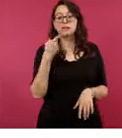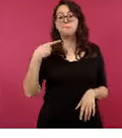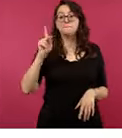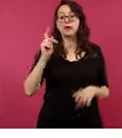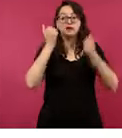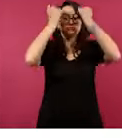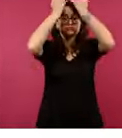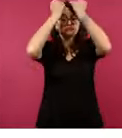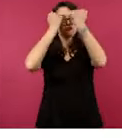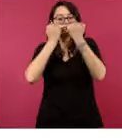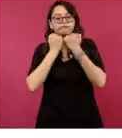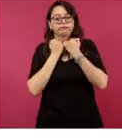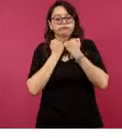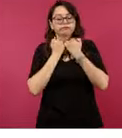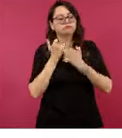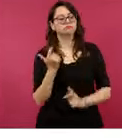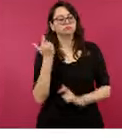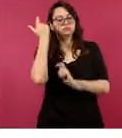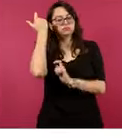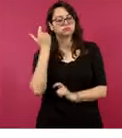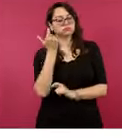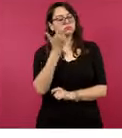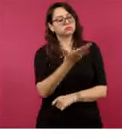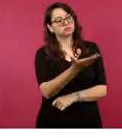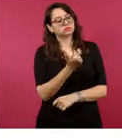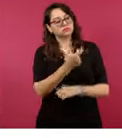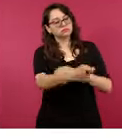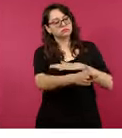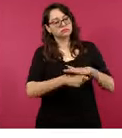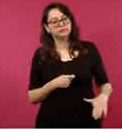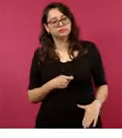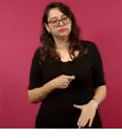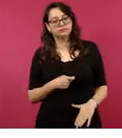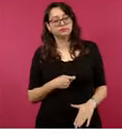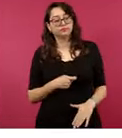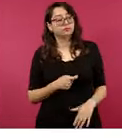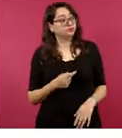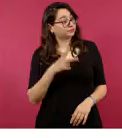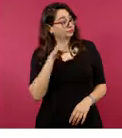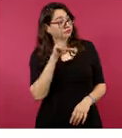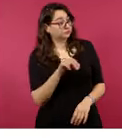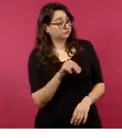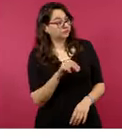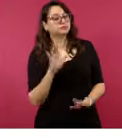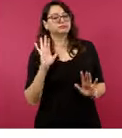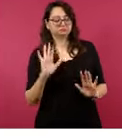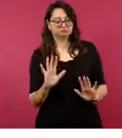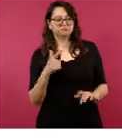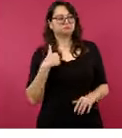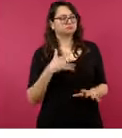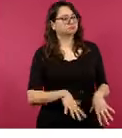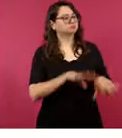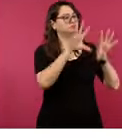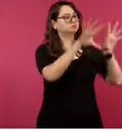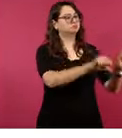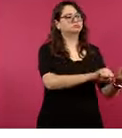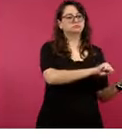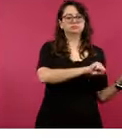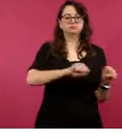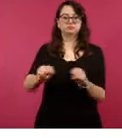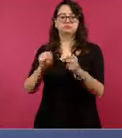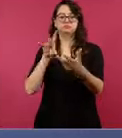de fuego para extorsionarlo. Lo amenazaron con detenerlo por diversos delitos y ponerlo a disposición de la entonces